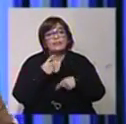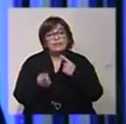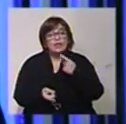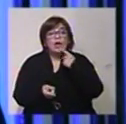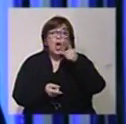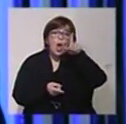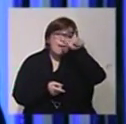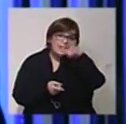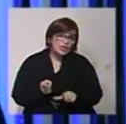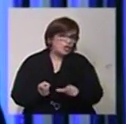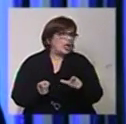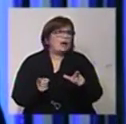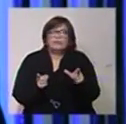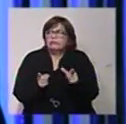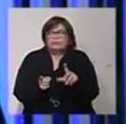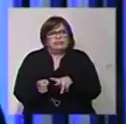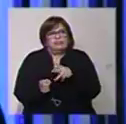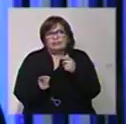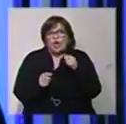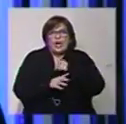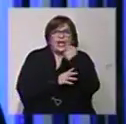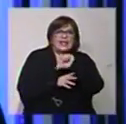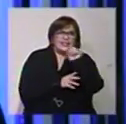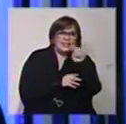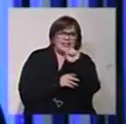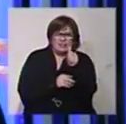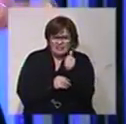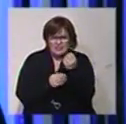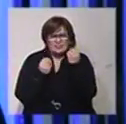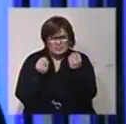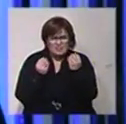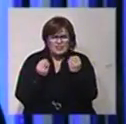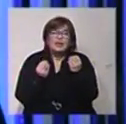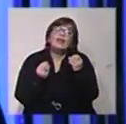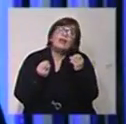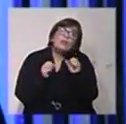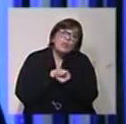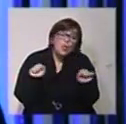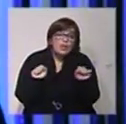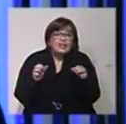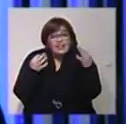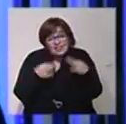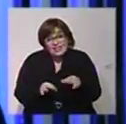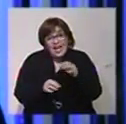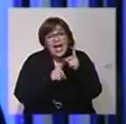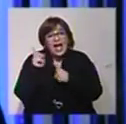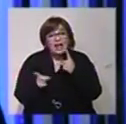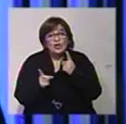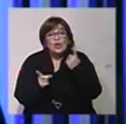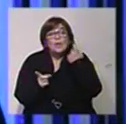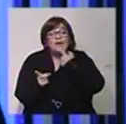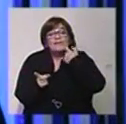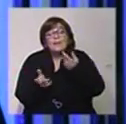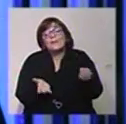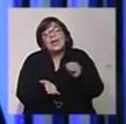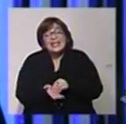que lo tenía todo y que dio para muchas reflexiones de, bueno, capaz que en realidad te tiene que quedar algo más por hacer. Yo vi